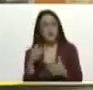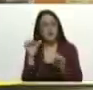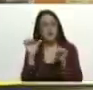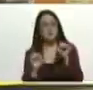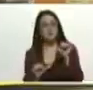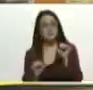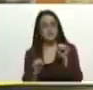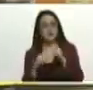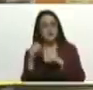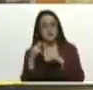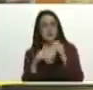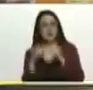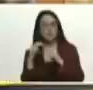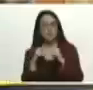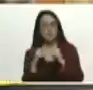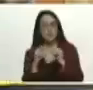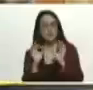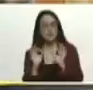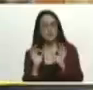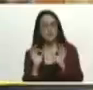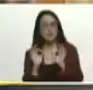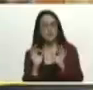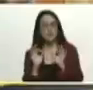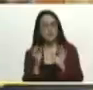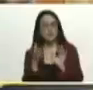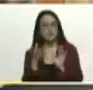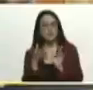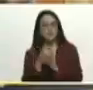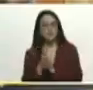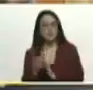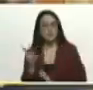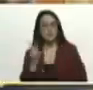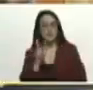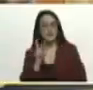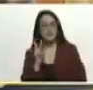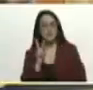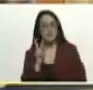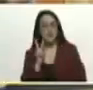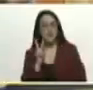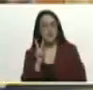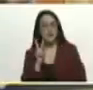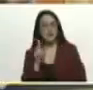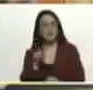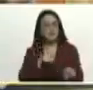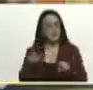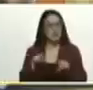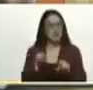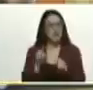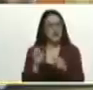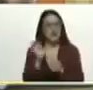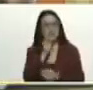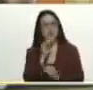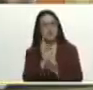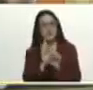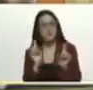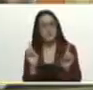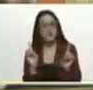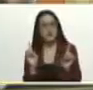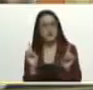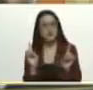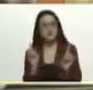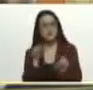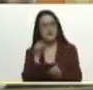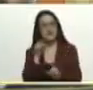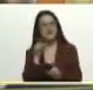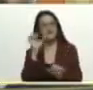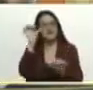que han construido al respecto de Venezuela, del autoritarismo, de la antidemocracia. Esa